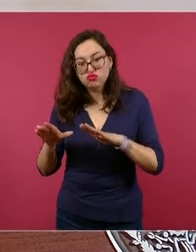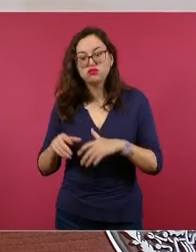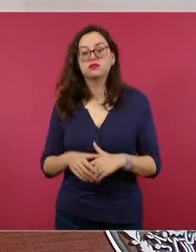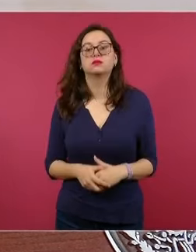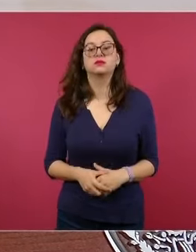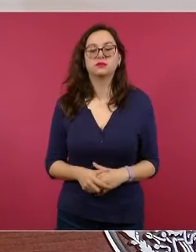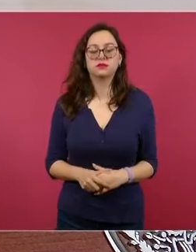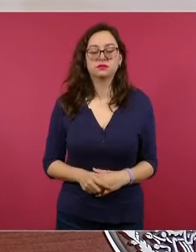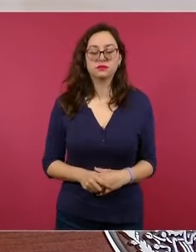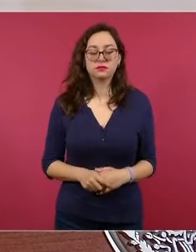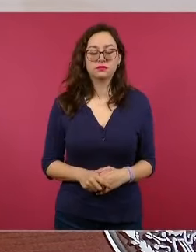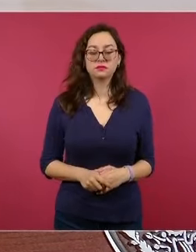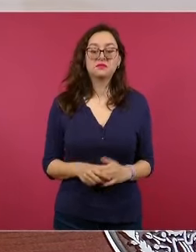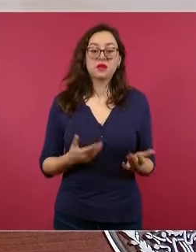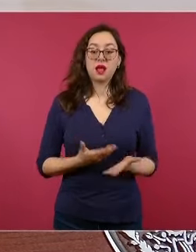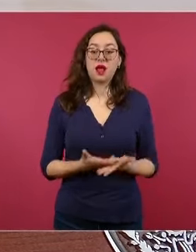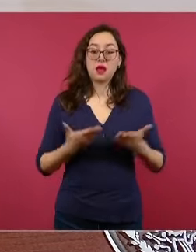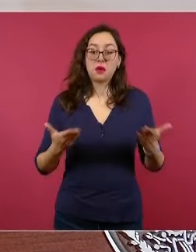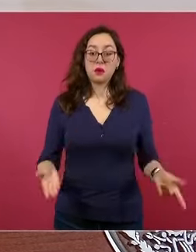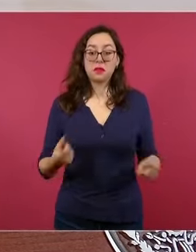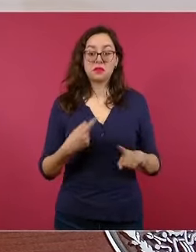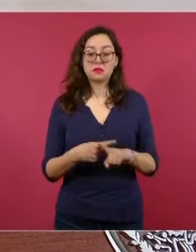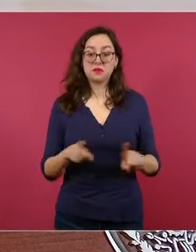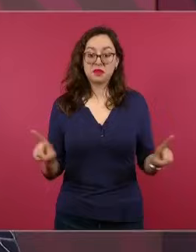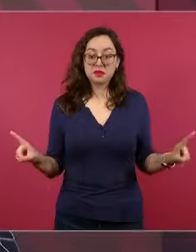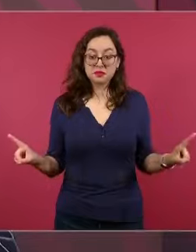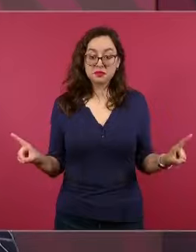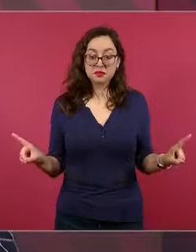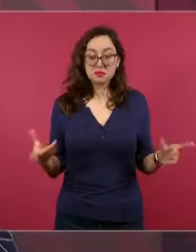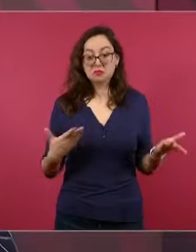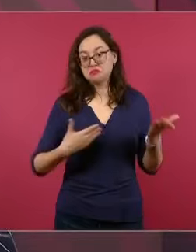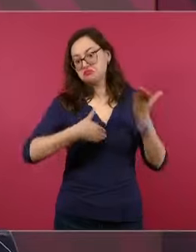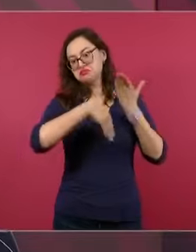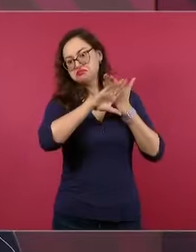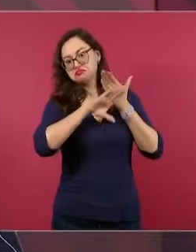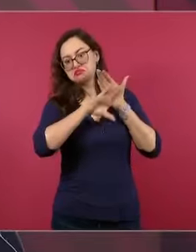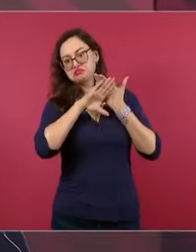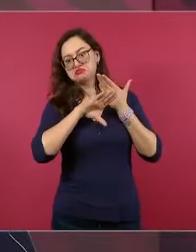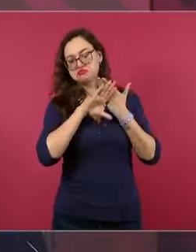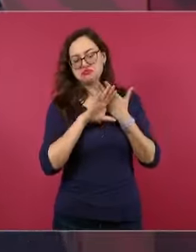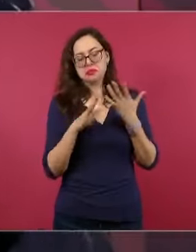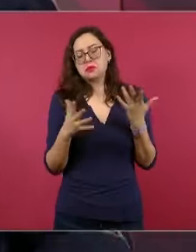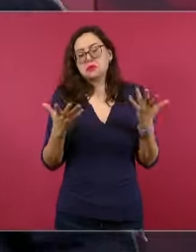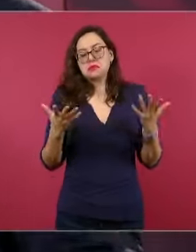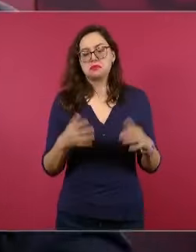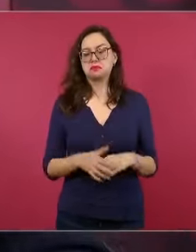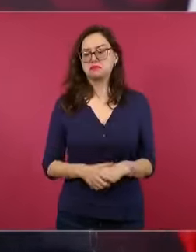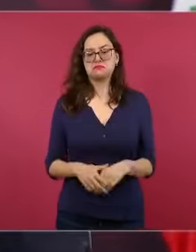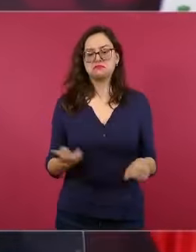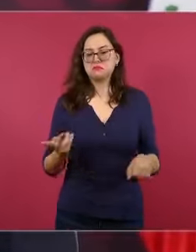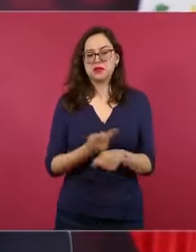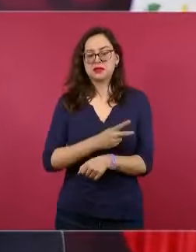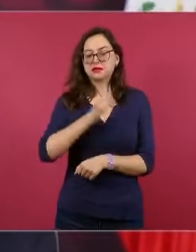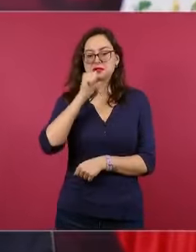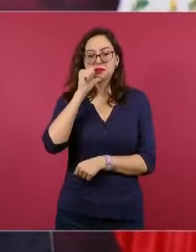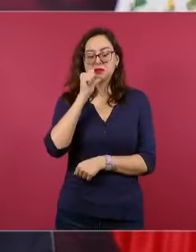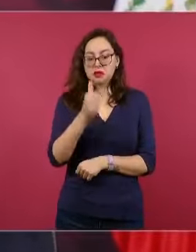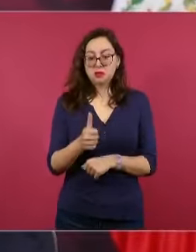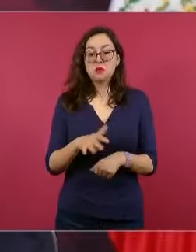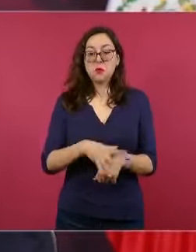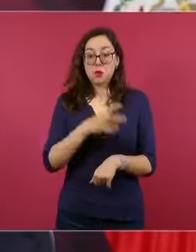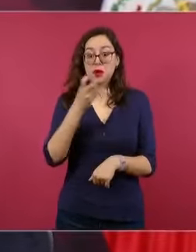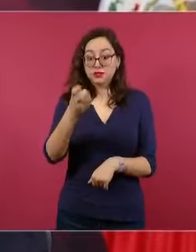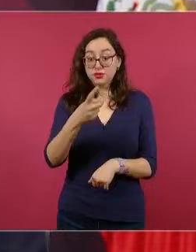turno ahora no Pero eso digo que estamos muy bien requete